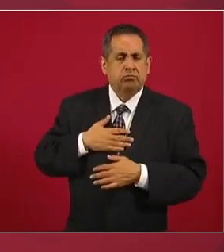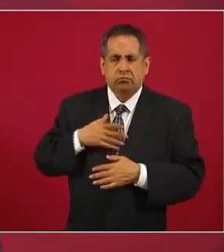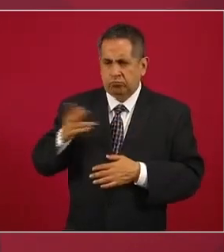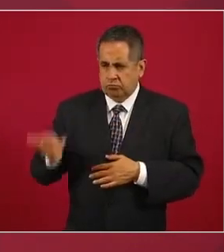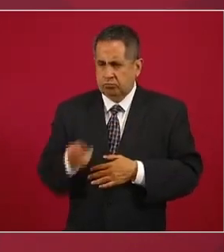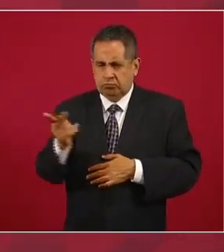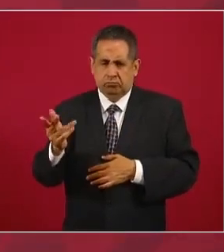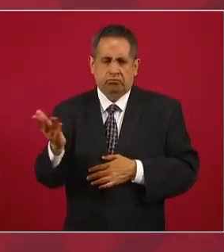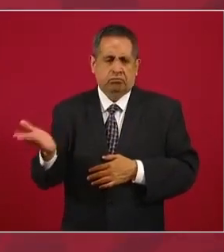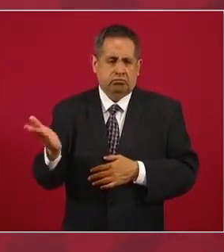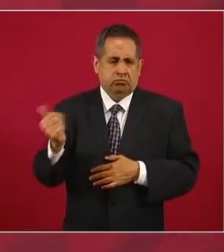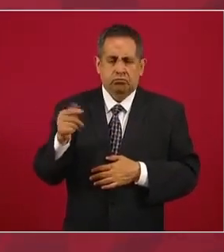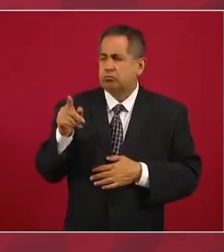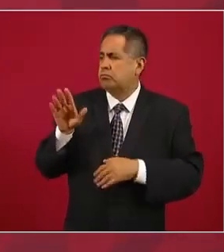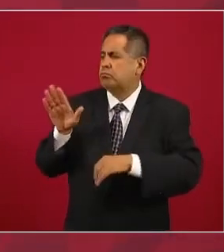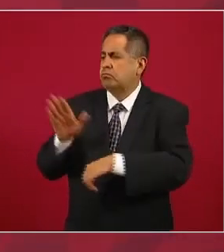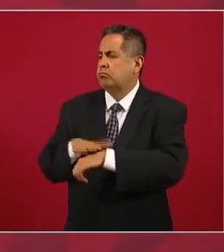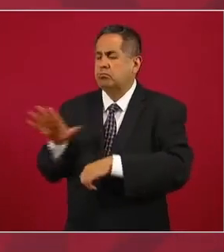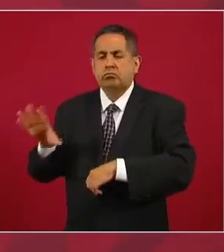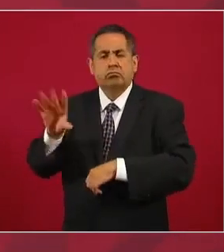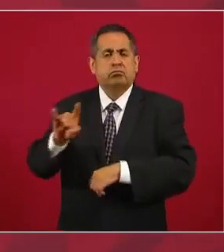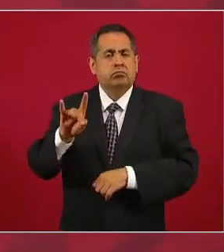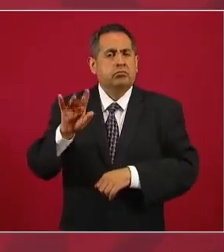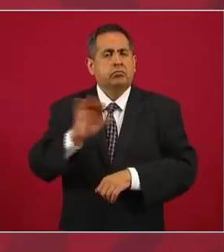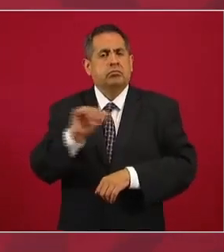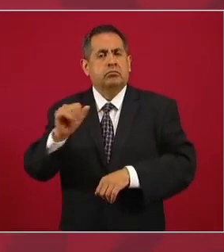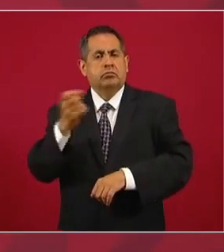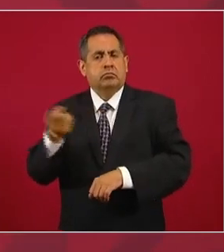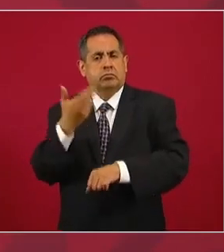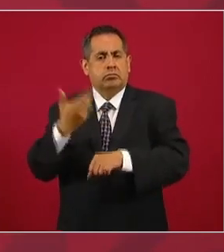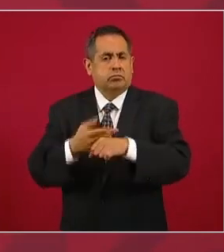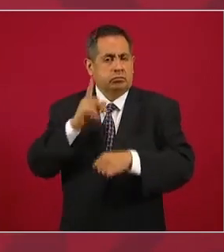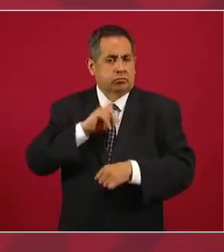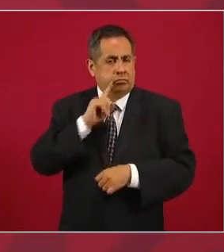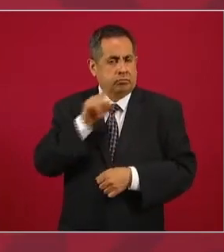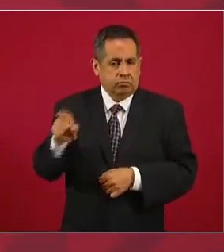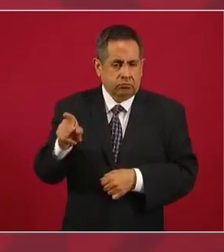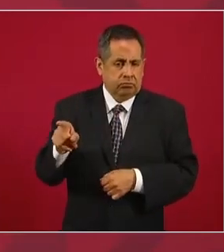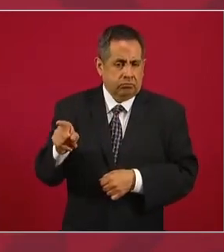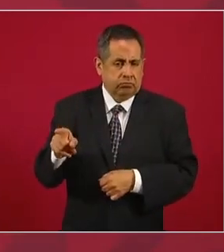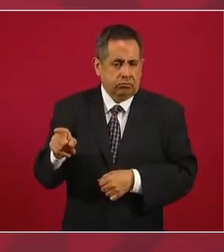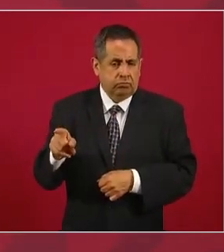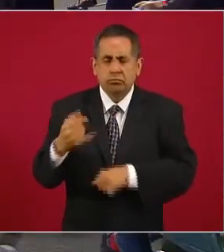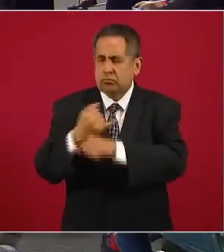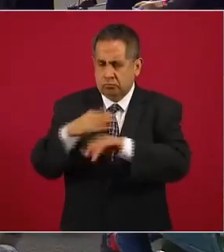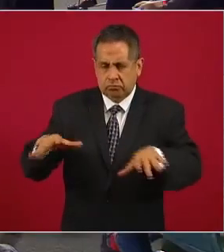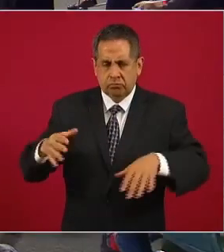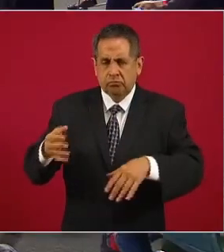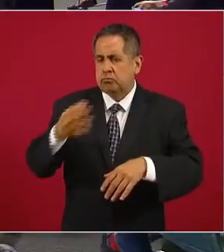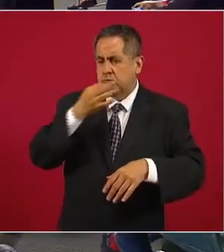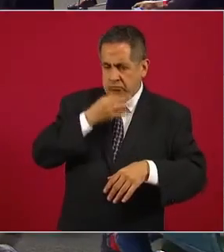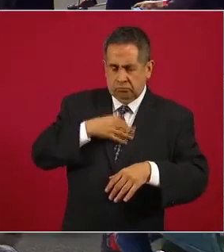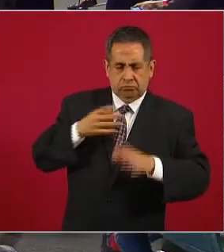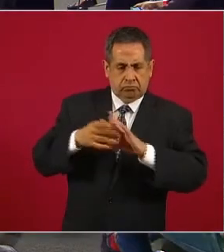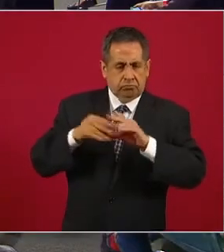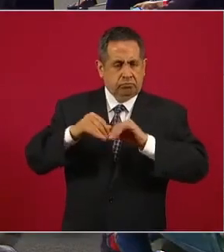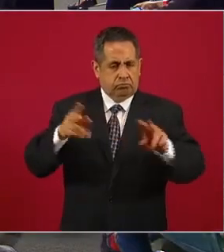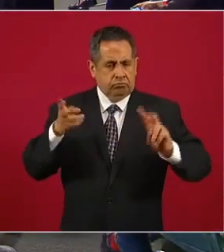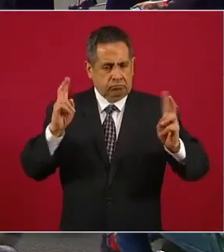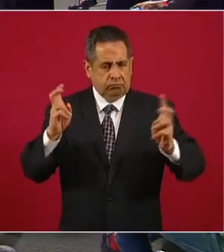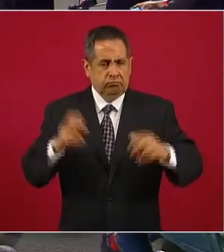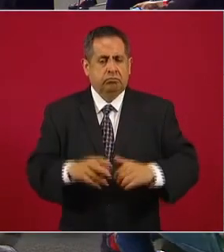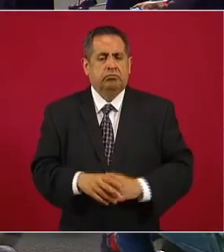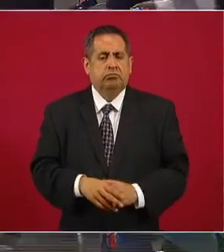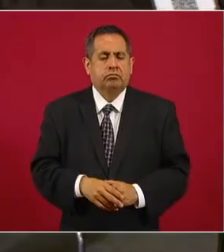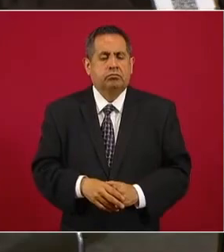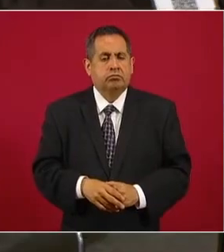voy a pedirle a la Secretaria de la Función Pública que informe sobre este tema.